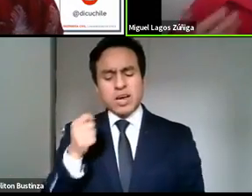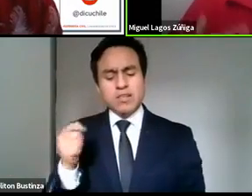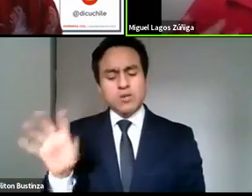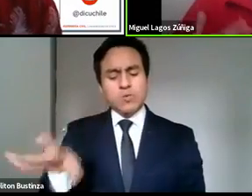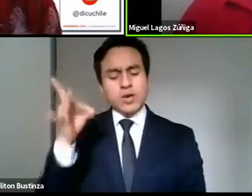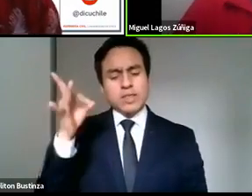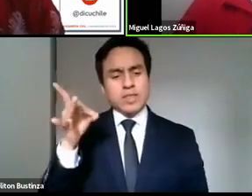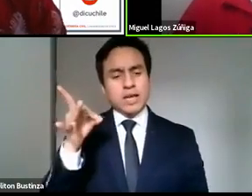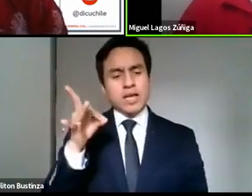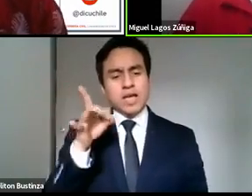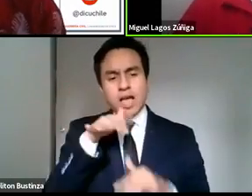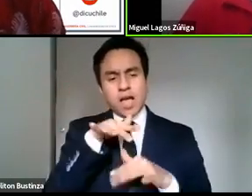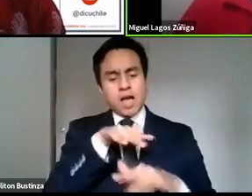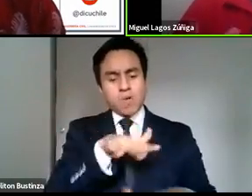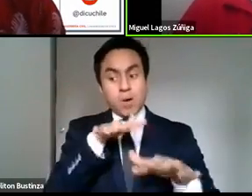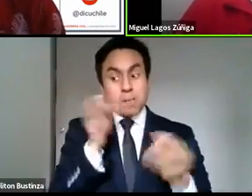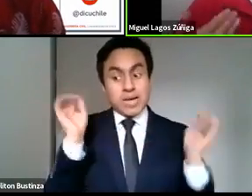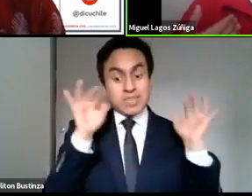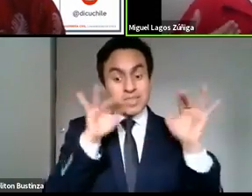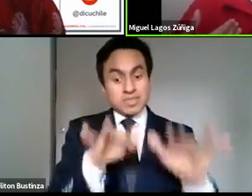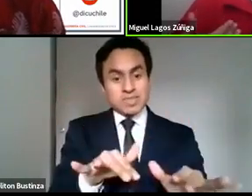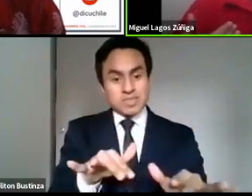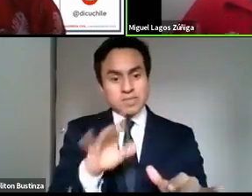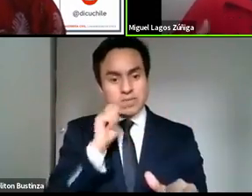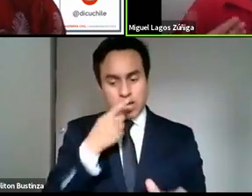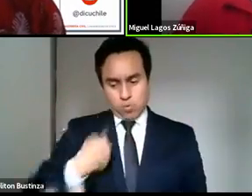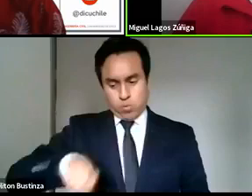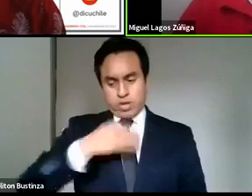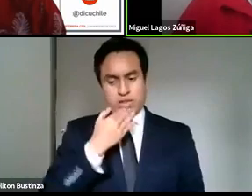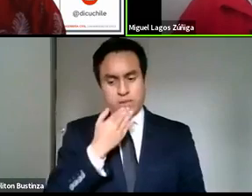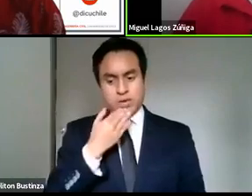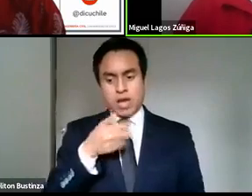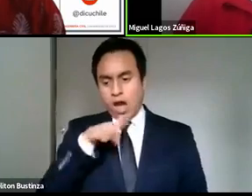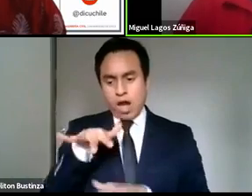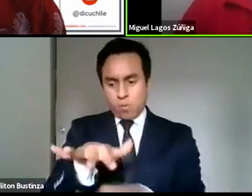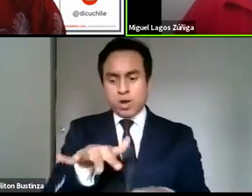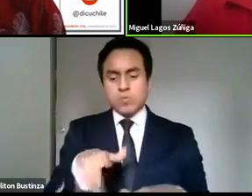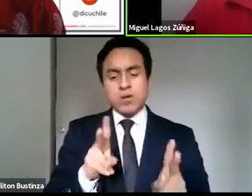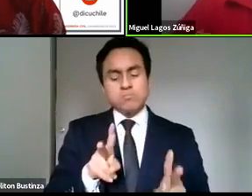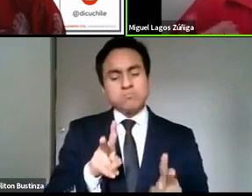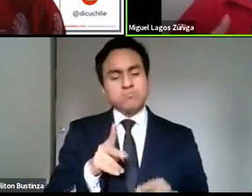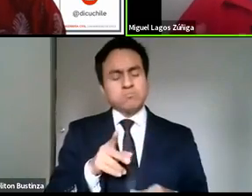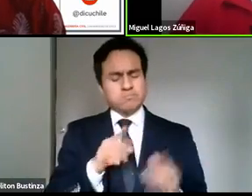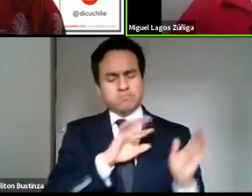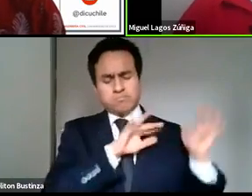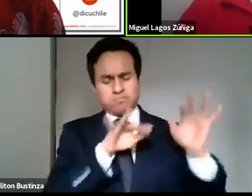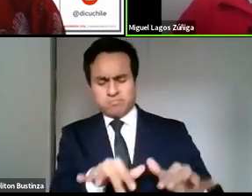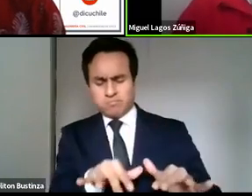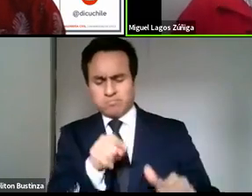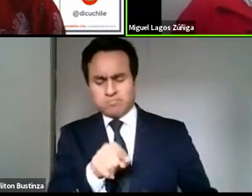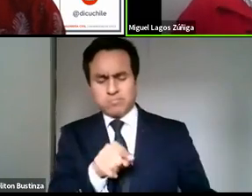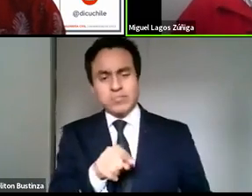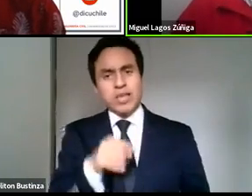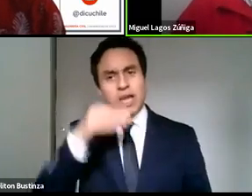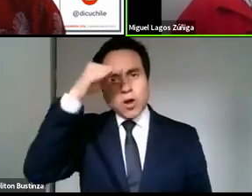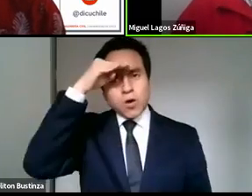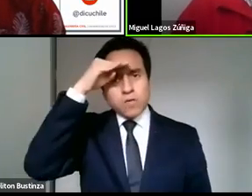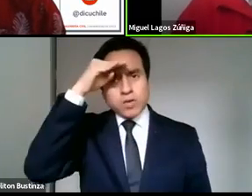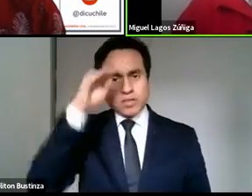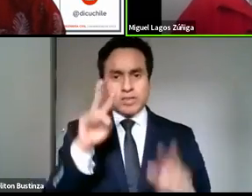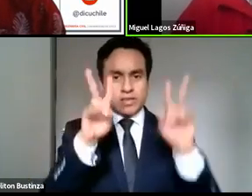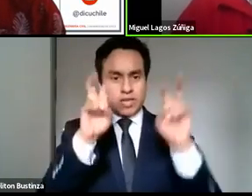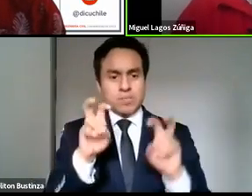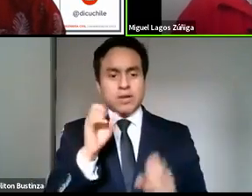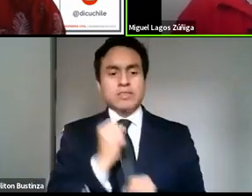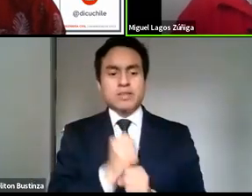estaba excluyendo más agua por el río. Y como, oye, esta agua también es nuestra porque nosotros regamos con esa agua. Entonces, ahí el tema de las confianzas es algo que hay